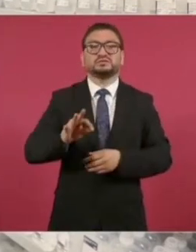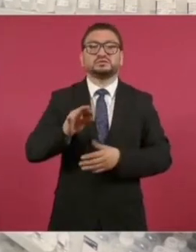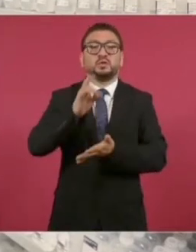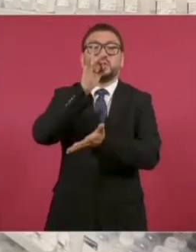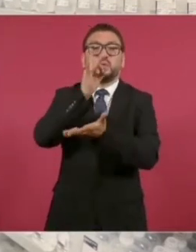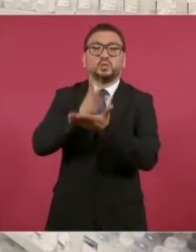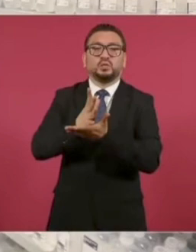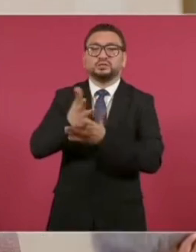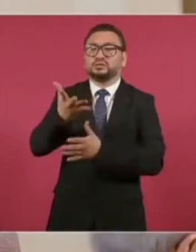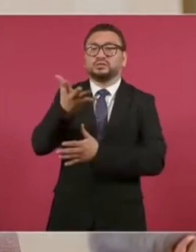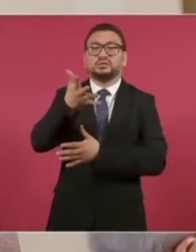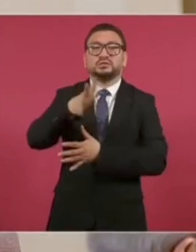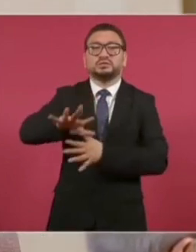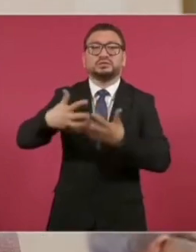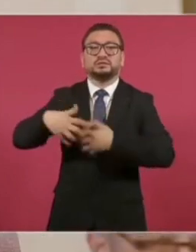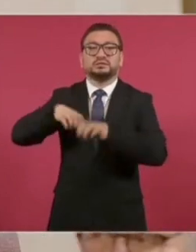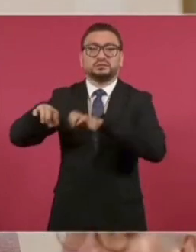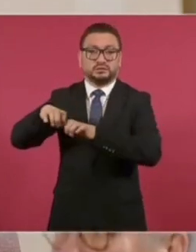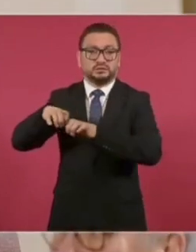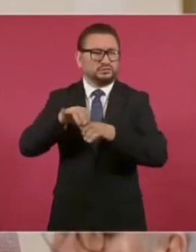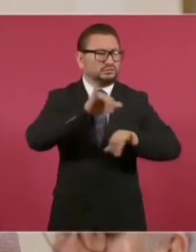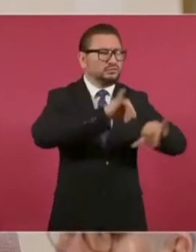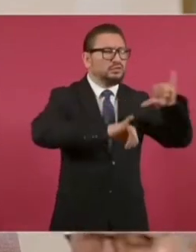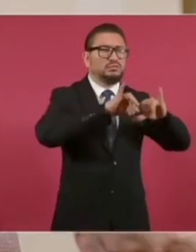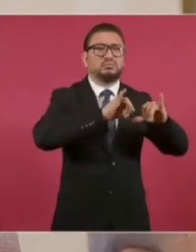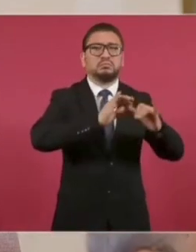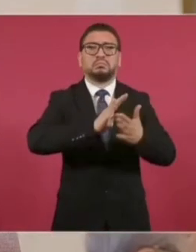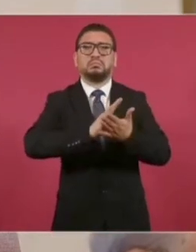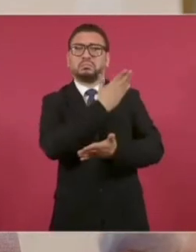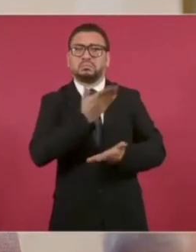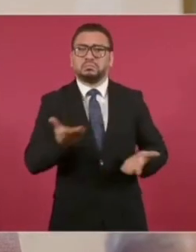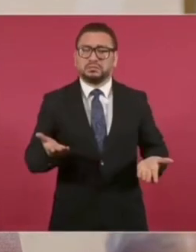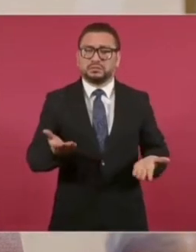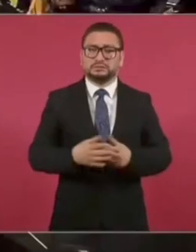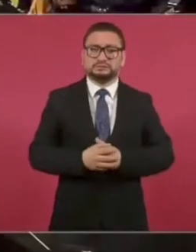10 empresas, ni siquiera laboratorios.